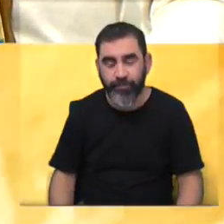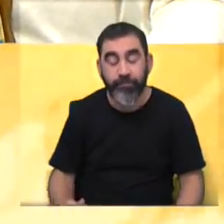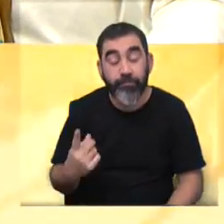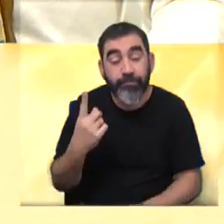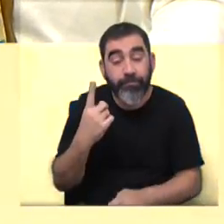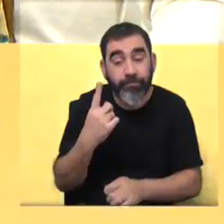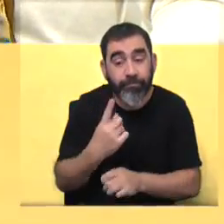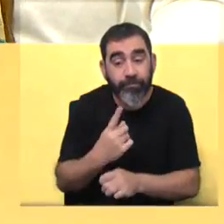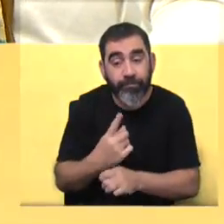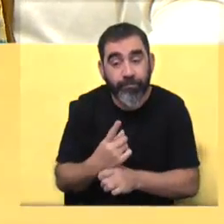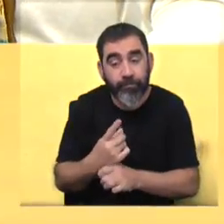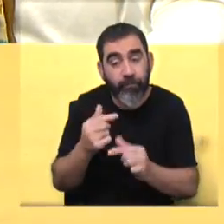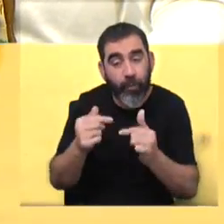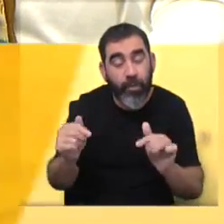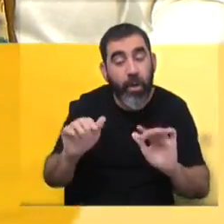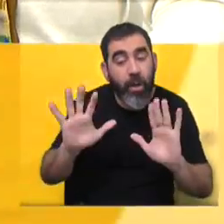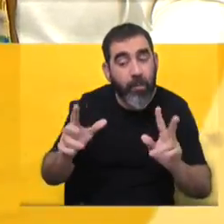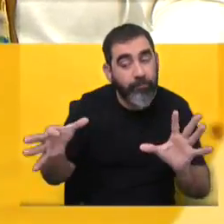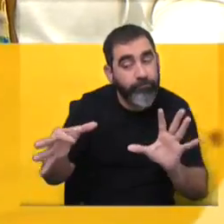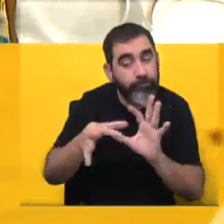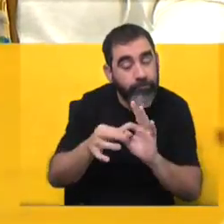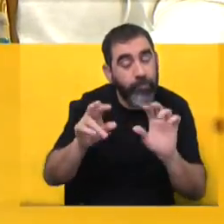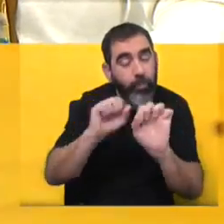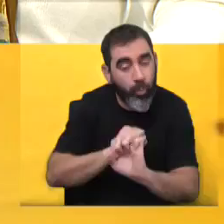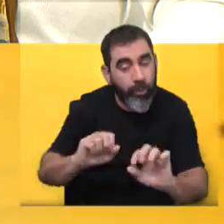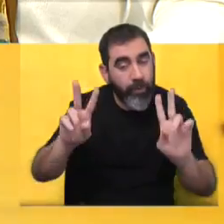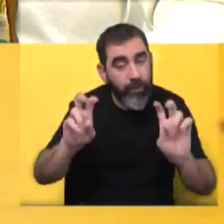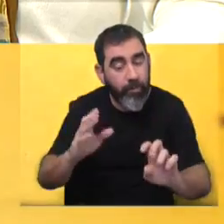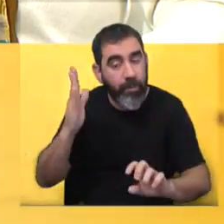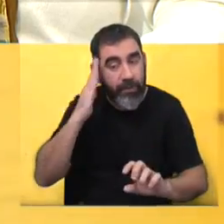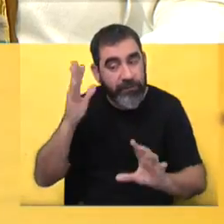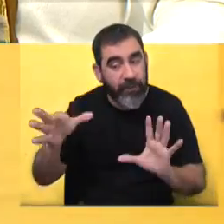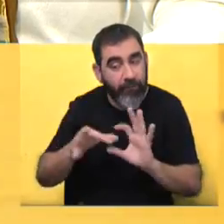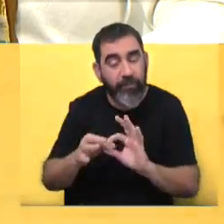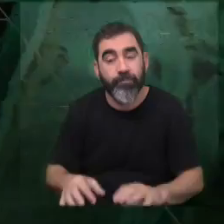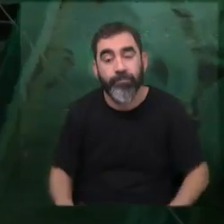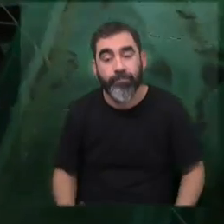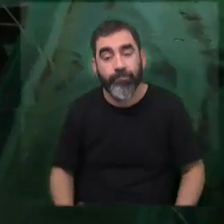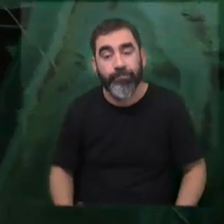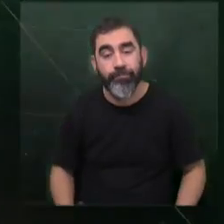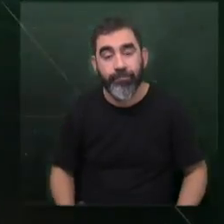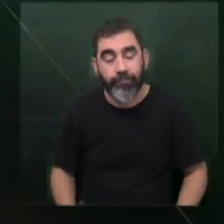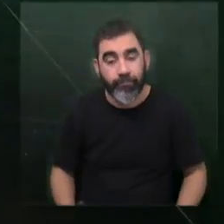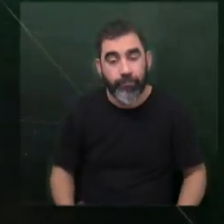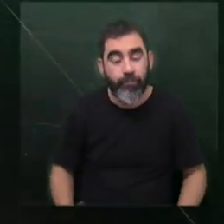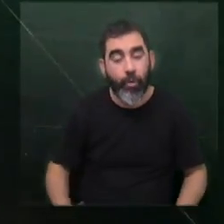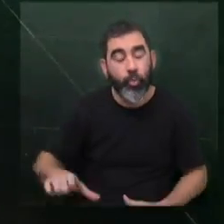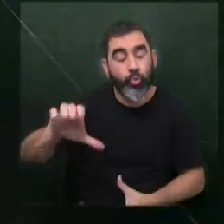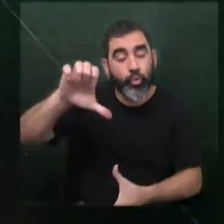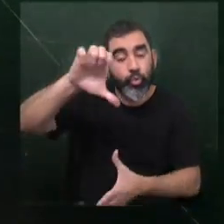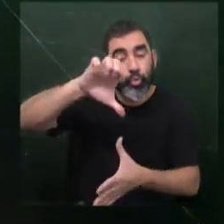primeras pautas de que a lo mejor hay algo ahí que pueda estar relacionado. Dentro de Sudamérica, ¿cuál es la